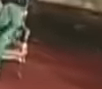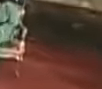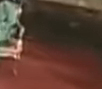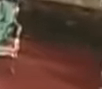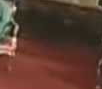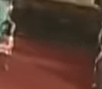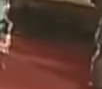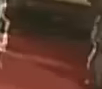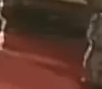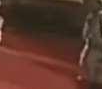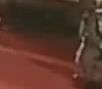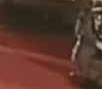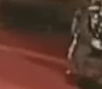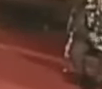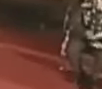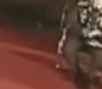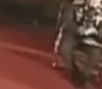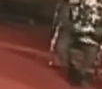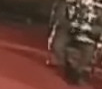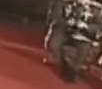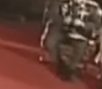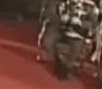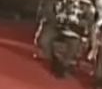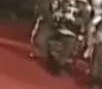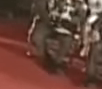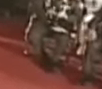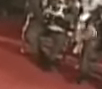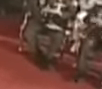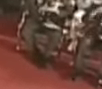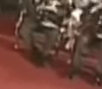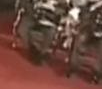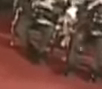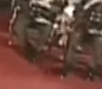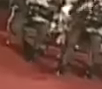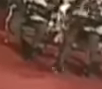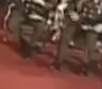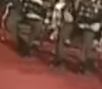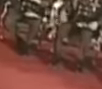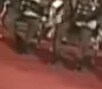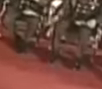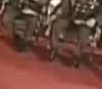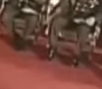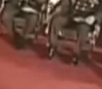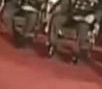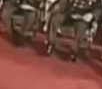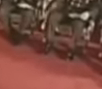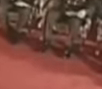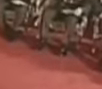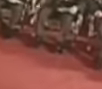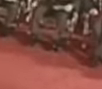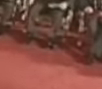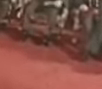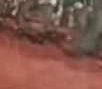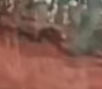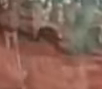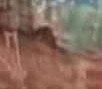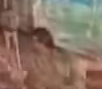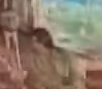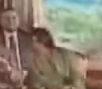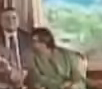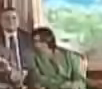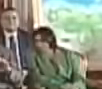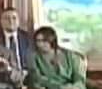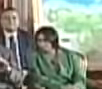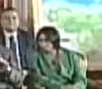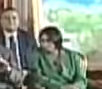buenas tardes. Sean bienvenidos al Salón Elíptico del Palacio Federal Legislativo al acto de promulgación de la Ley Orgánica para la Defensa de la